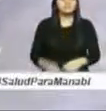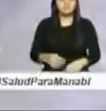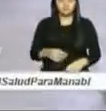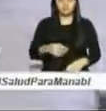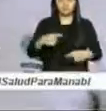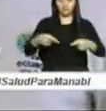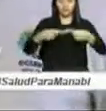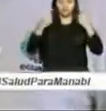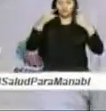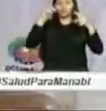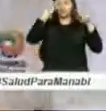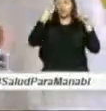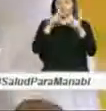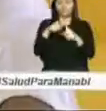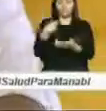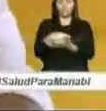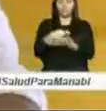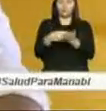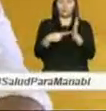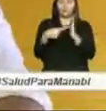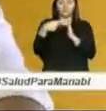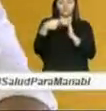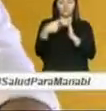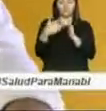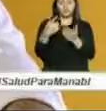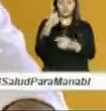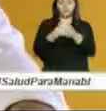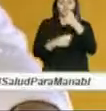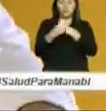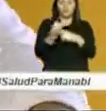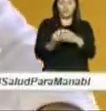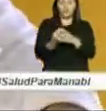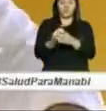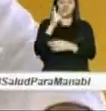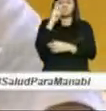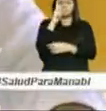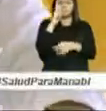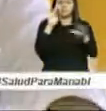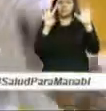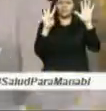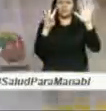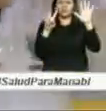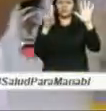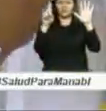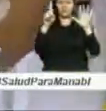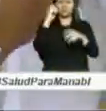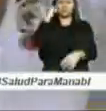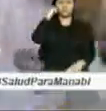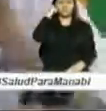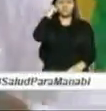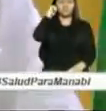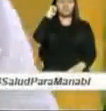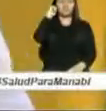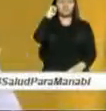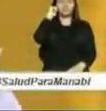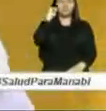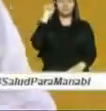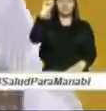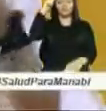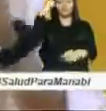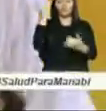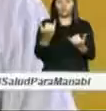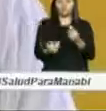a la renta. Sepan ustedes que el anticipo al impuesto a la renta existe desde 1971. Pero si ustedes lo escuchan, el gobierno es el